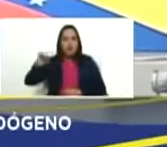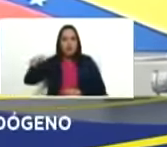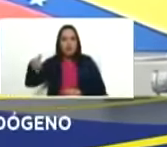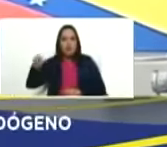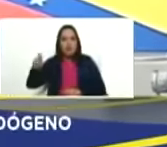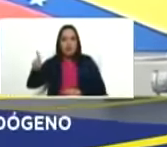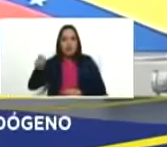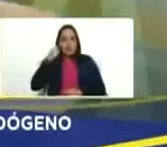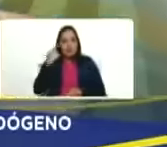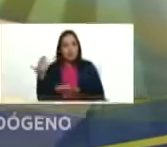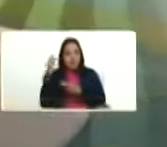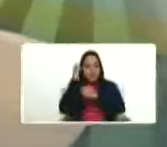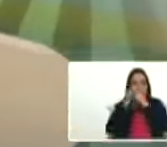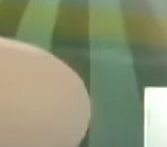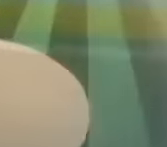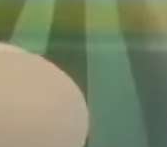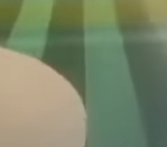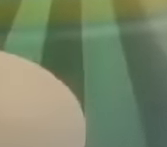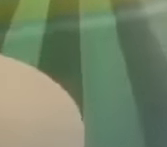video, adelante.